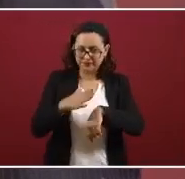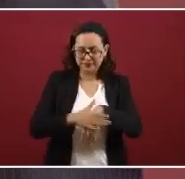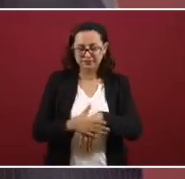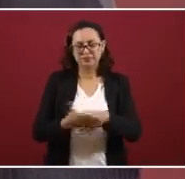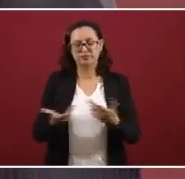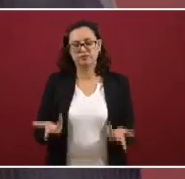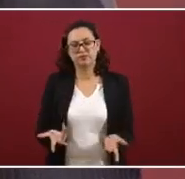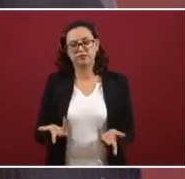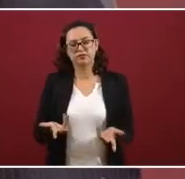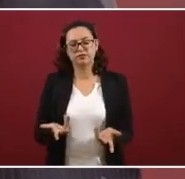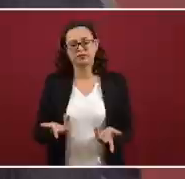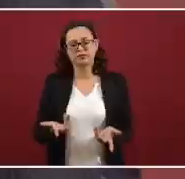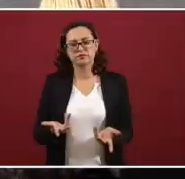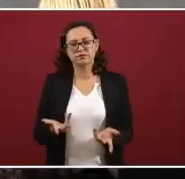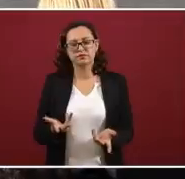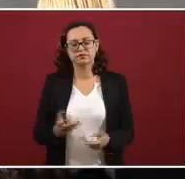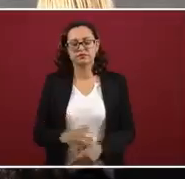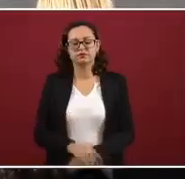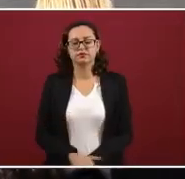aún.